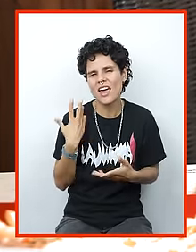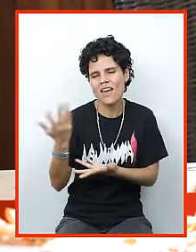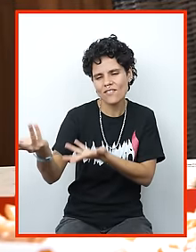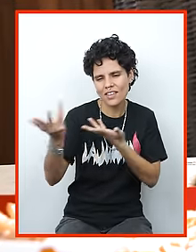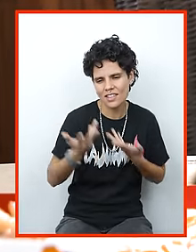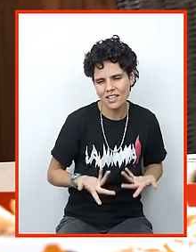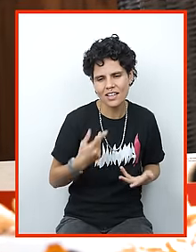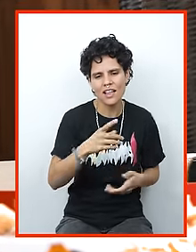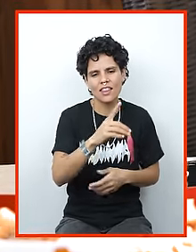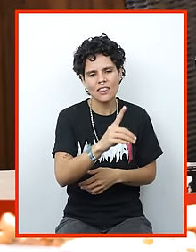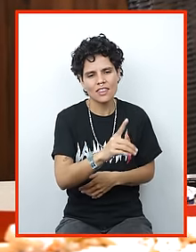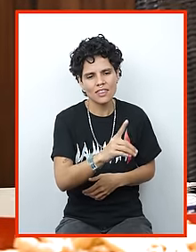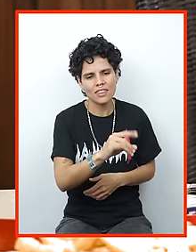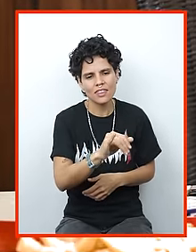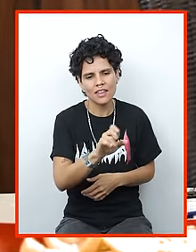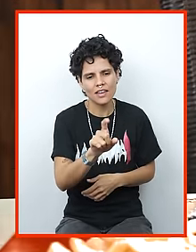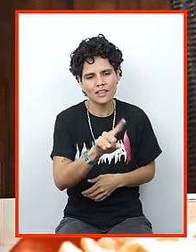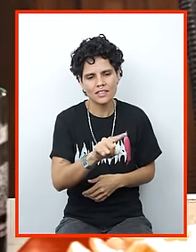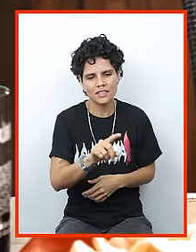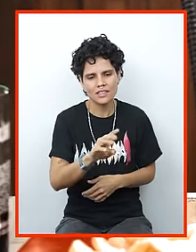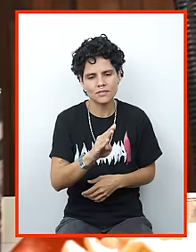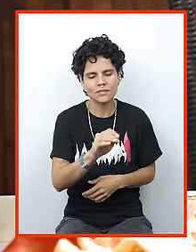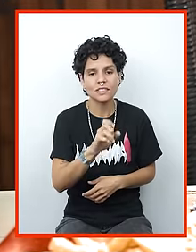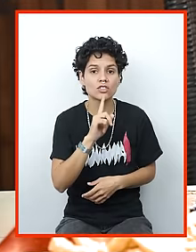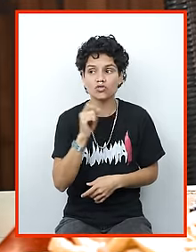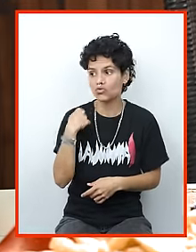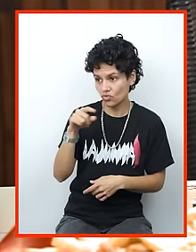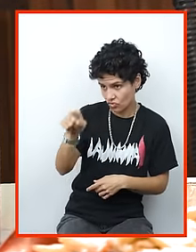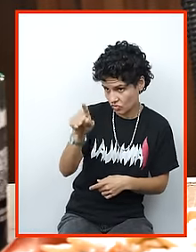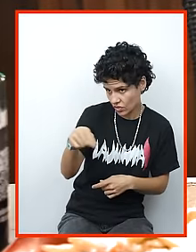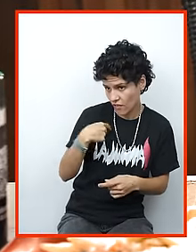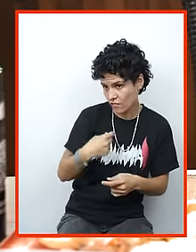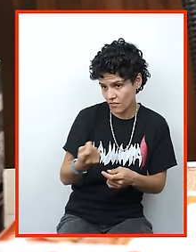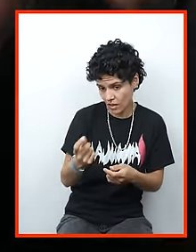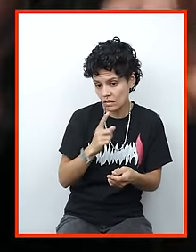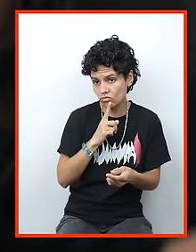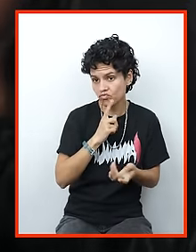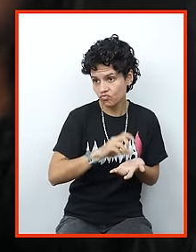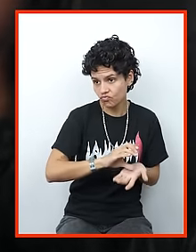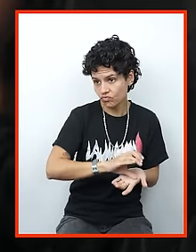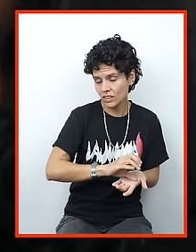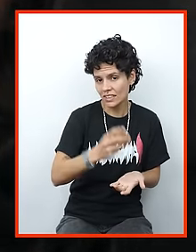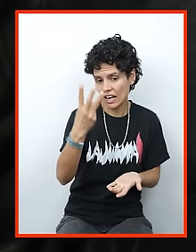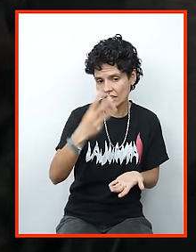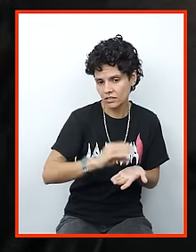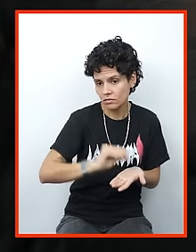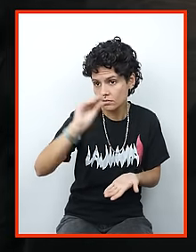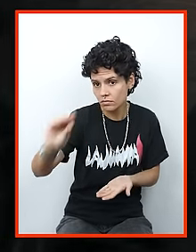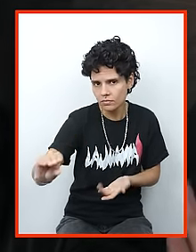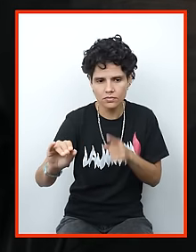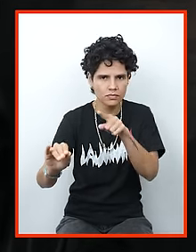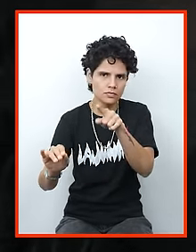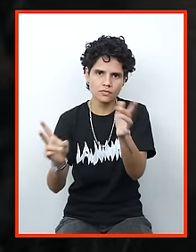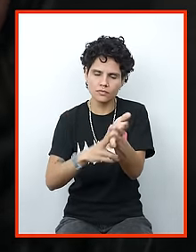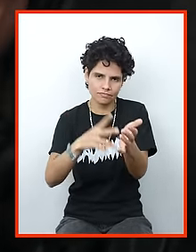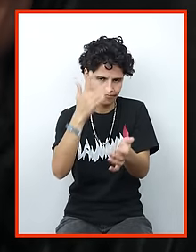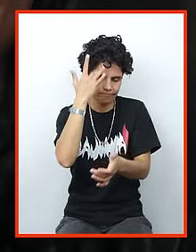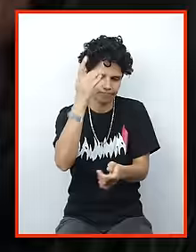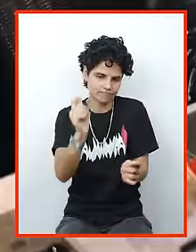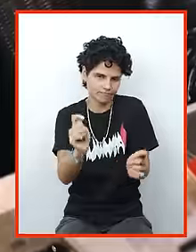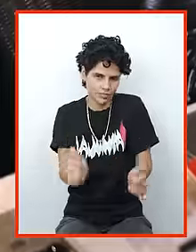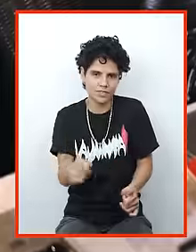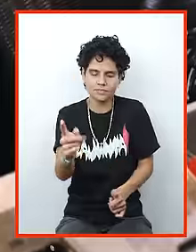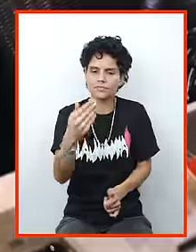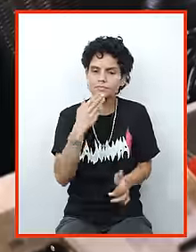igual que viniera así como para que lo conozcan. El This Beat. This Beat. Voy a ponerte tres fichas de hermano, porque sí, es el más... Ese man es un genio, acá, es un el verdadero genio.